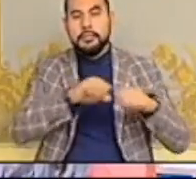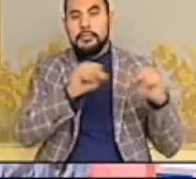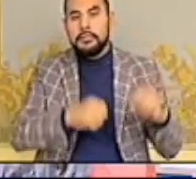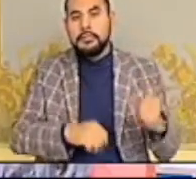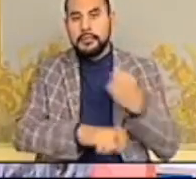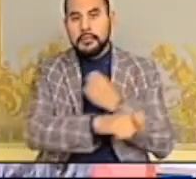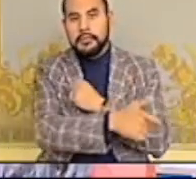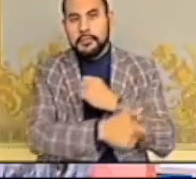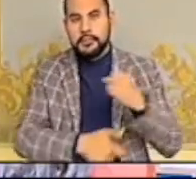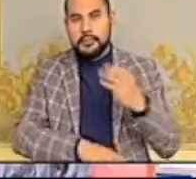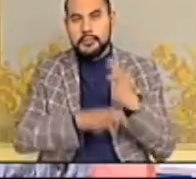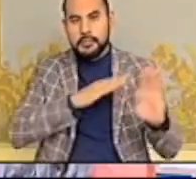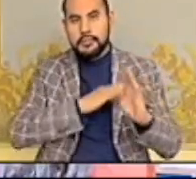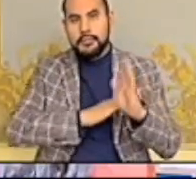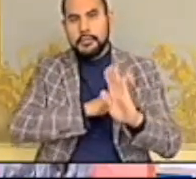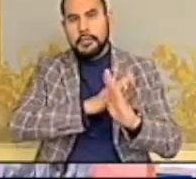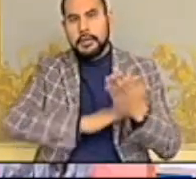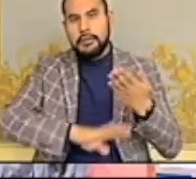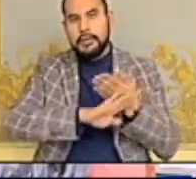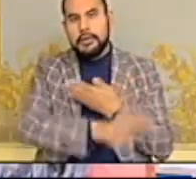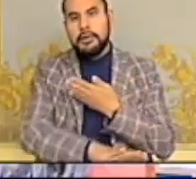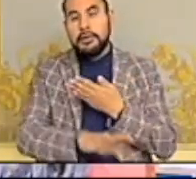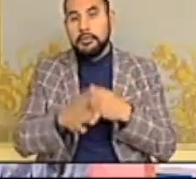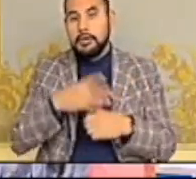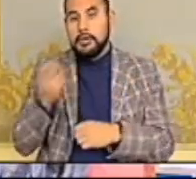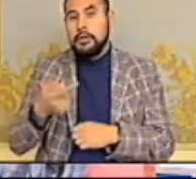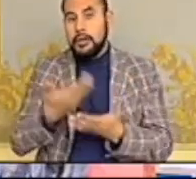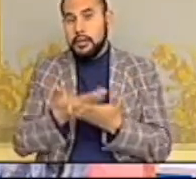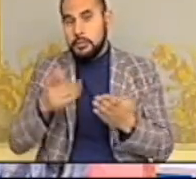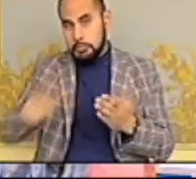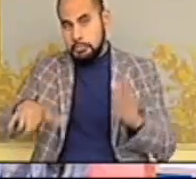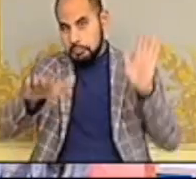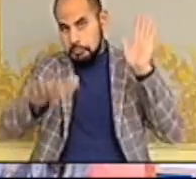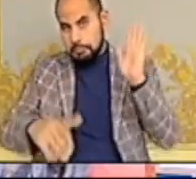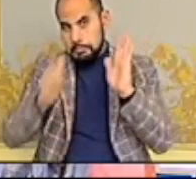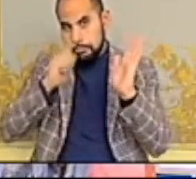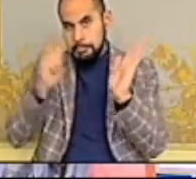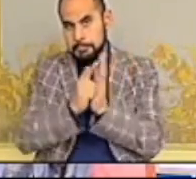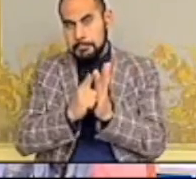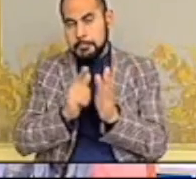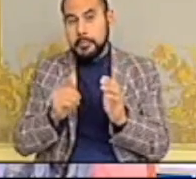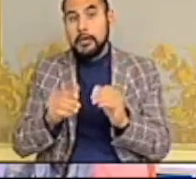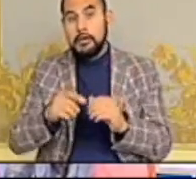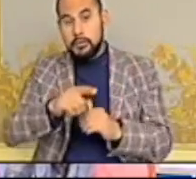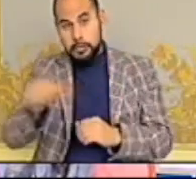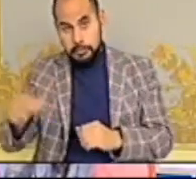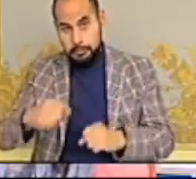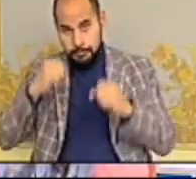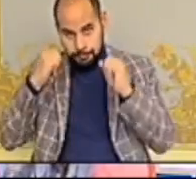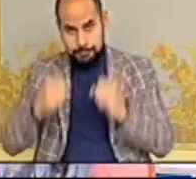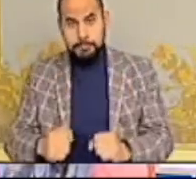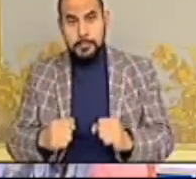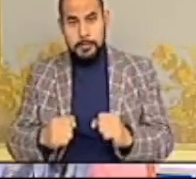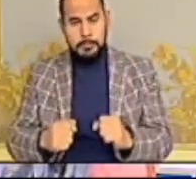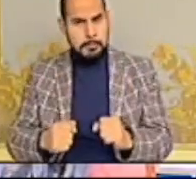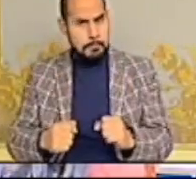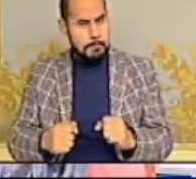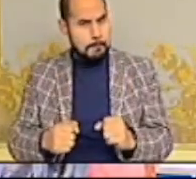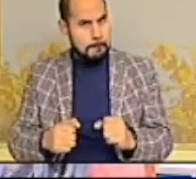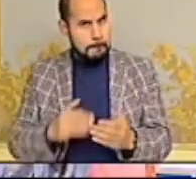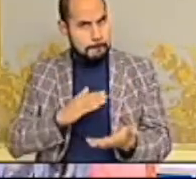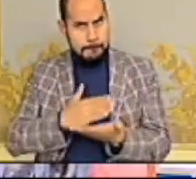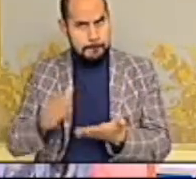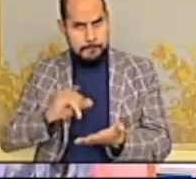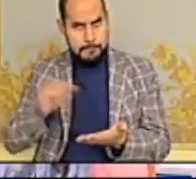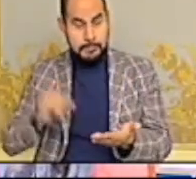de Puebla. En tal virtud, procedo a tomarles la protesta de ley. Protestan, sin reserva alguna, guardar y